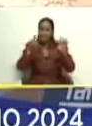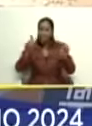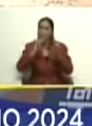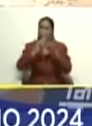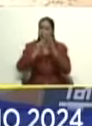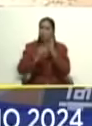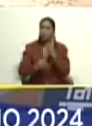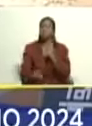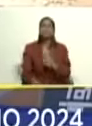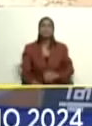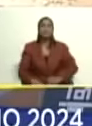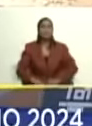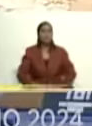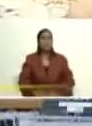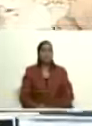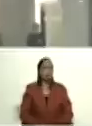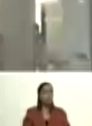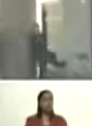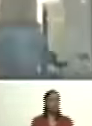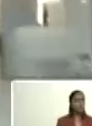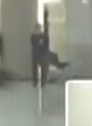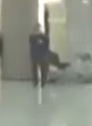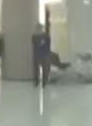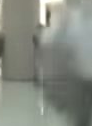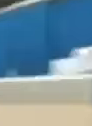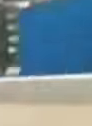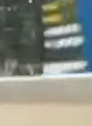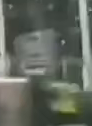2024. Adelante, video.